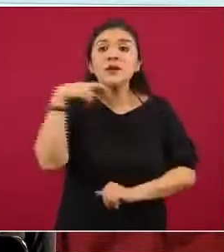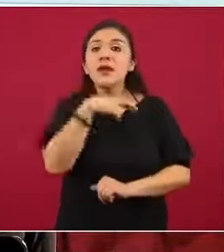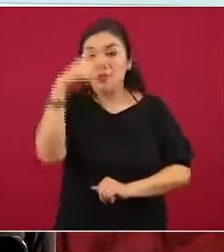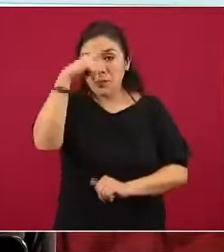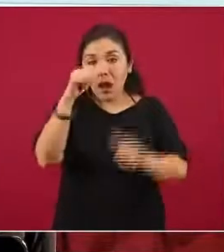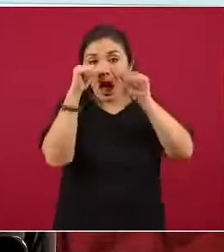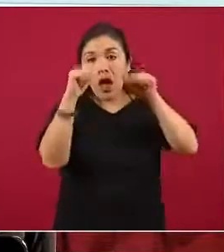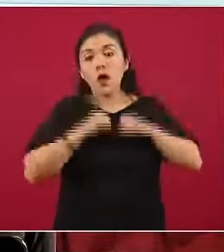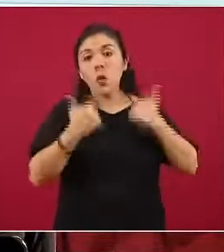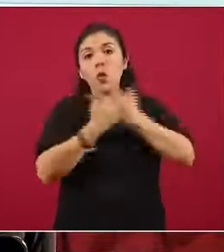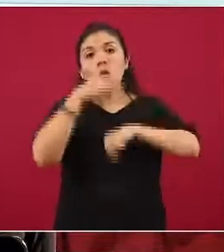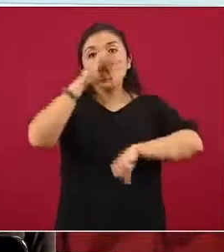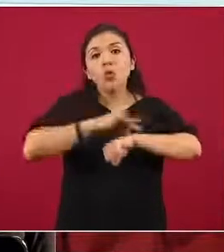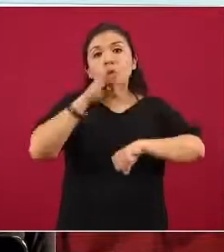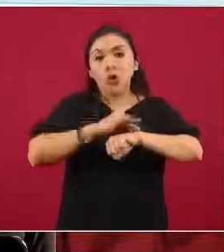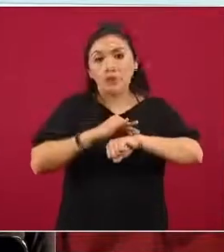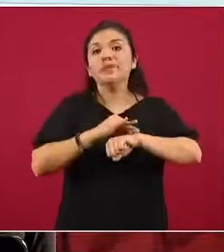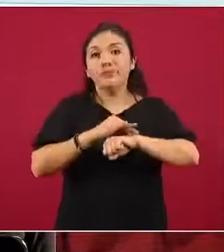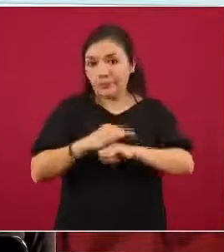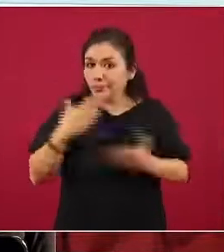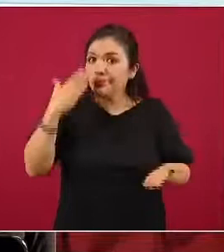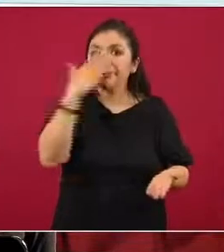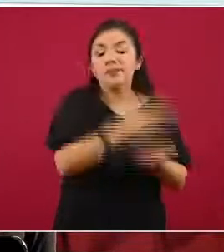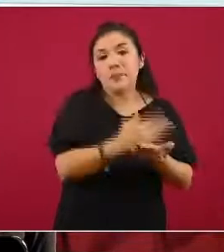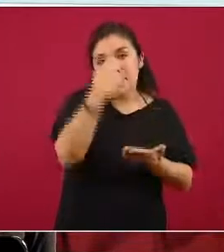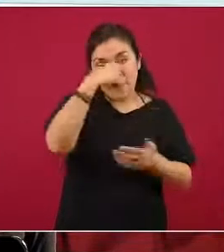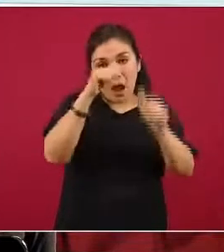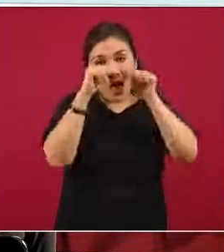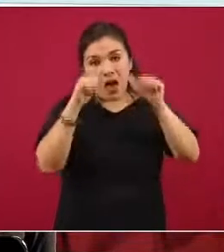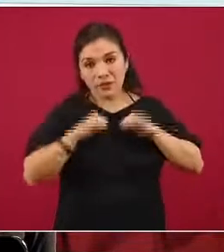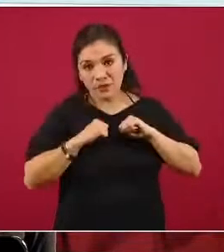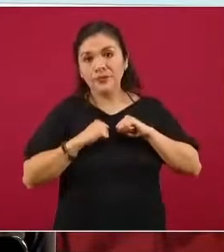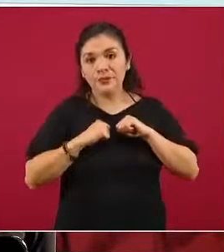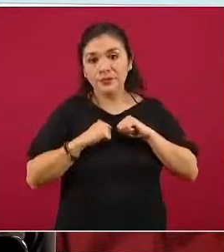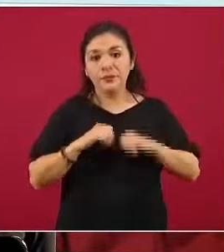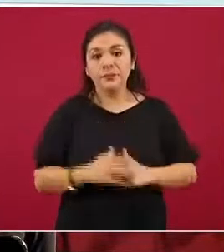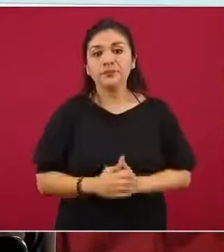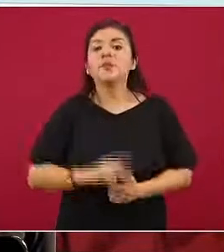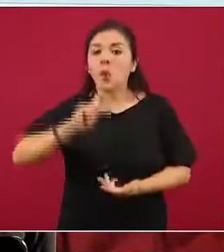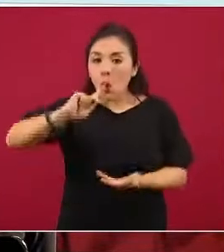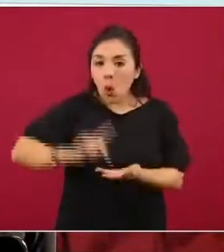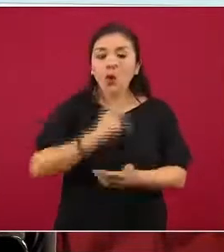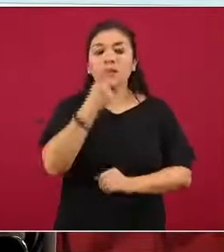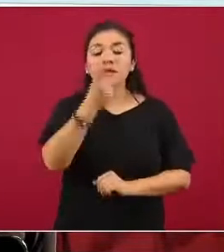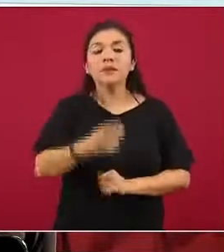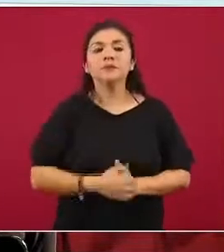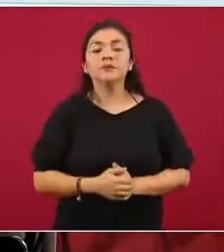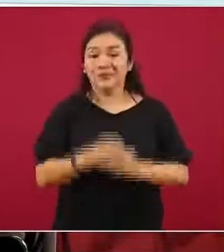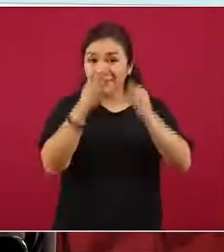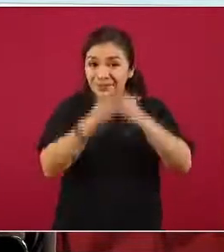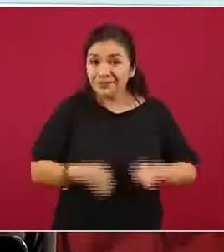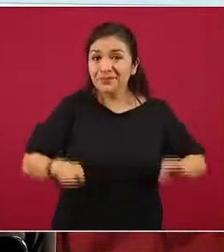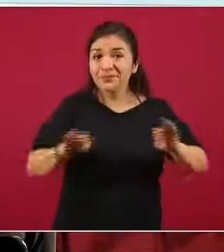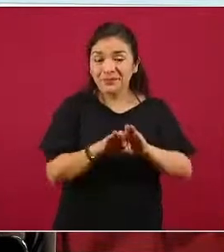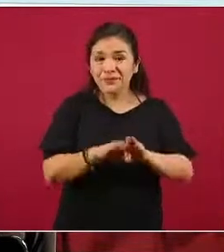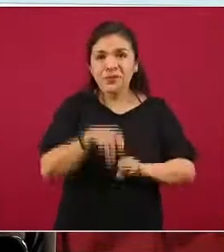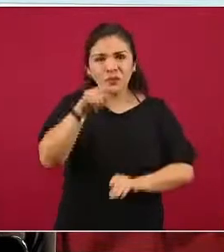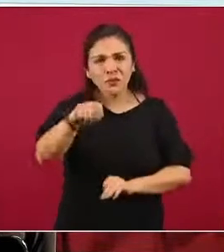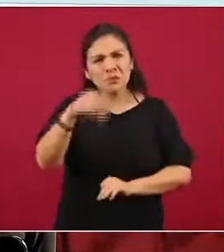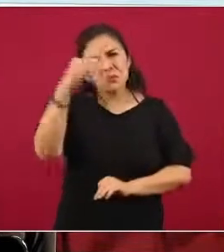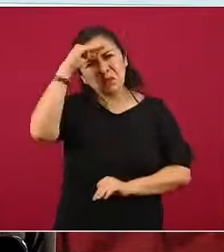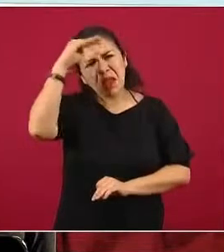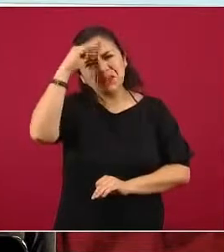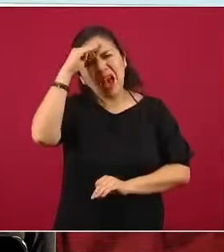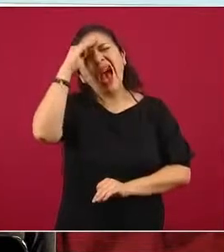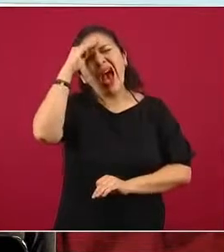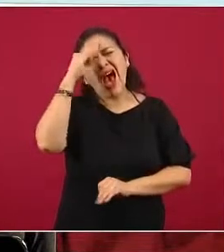medicina y al área de urgencias para recibir la atención. Reitero, ¿no?, que es importante entonces no dejar pasar